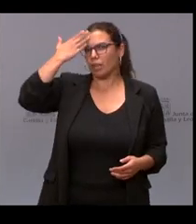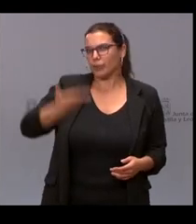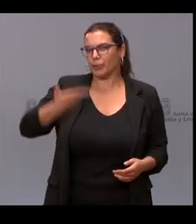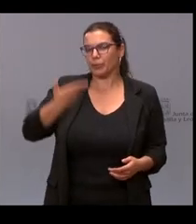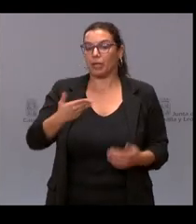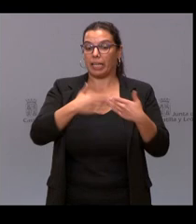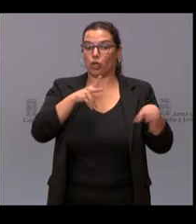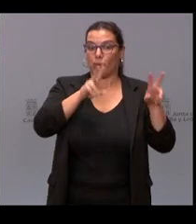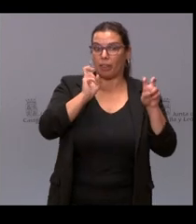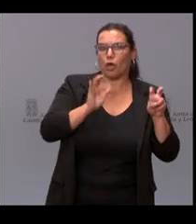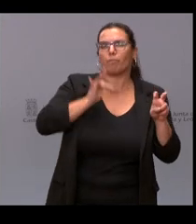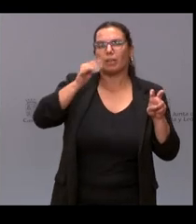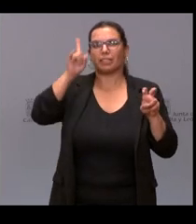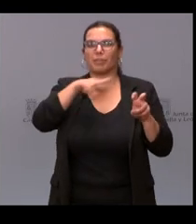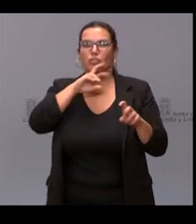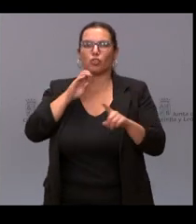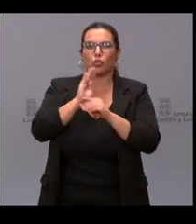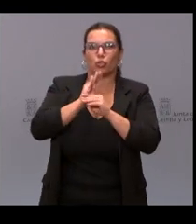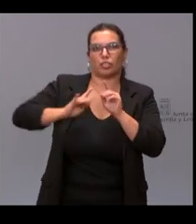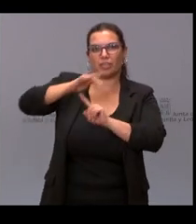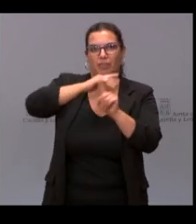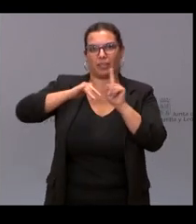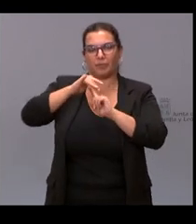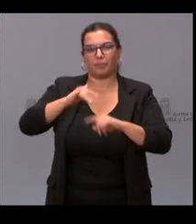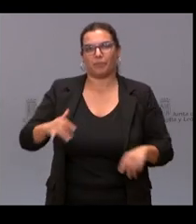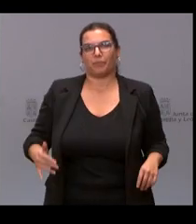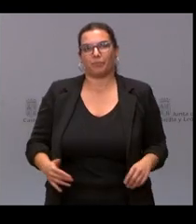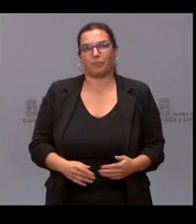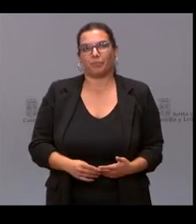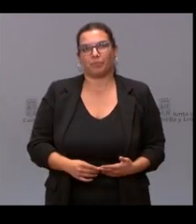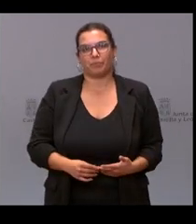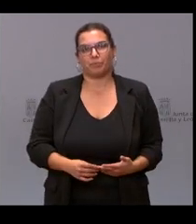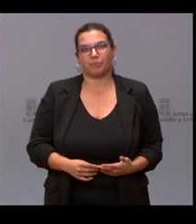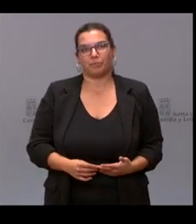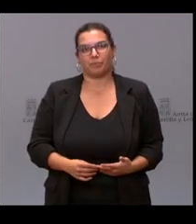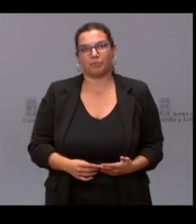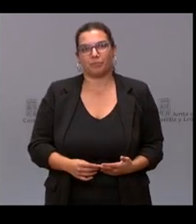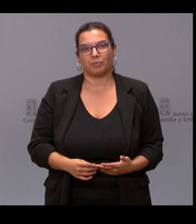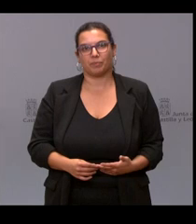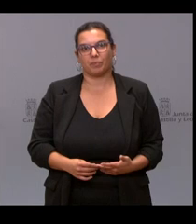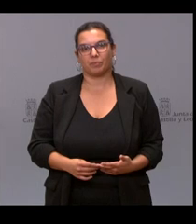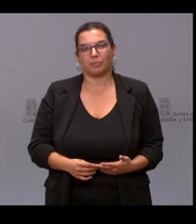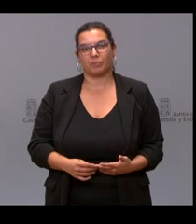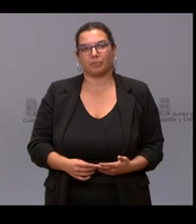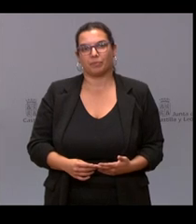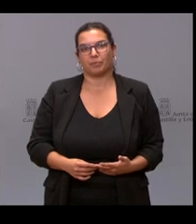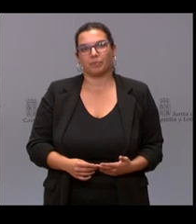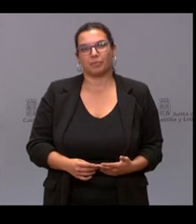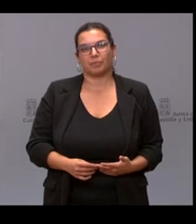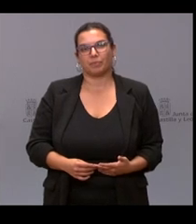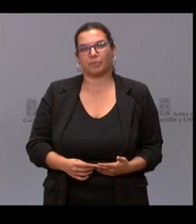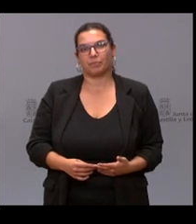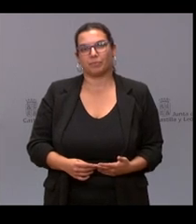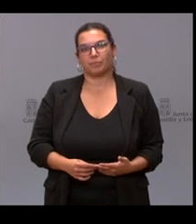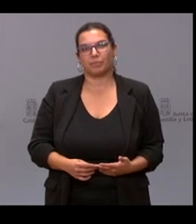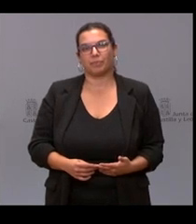innovación sino también en la sostenibilidad. We have great portfolio of batteries. We've developed really high